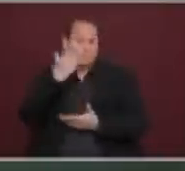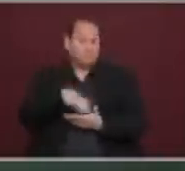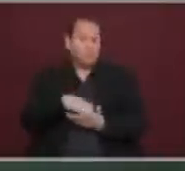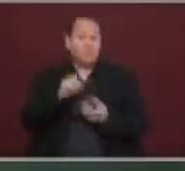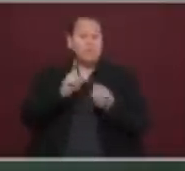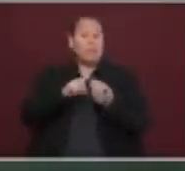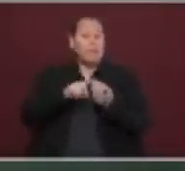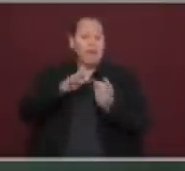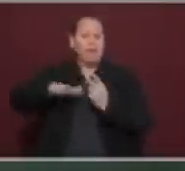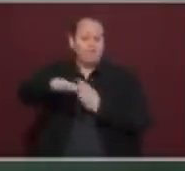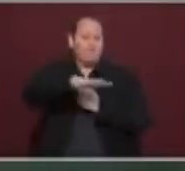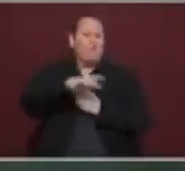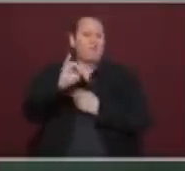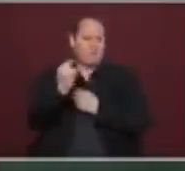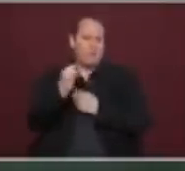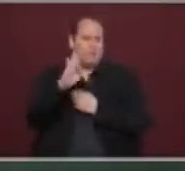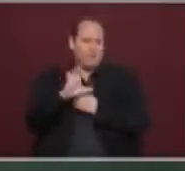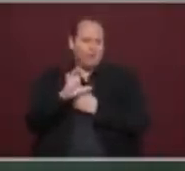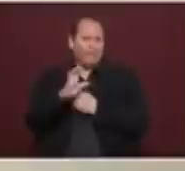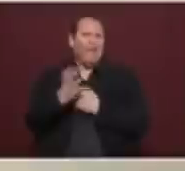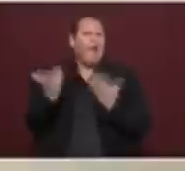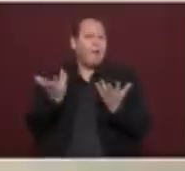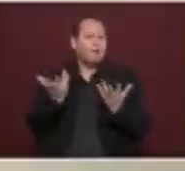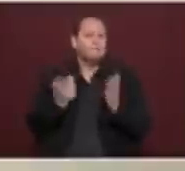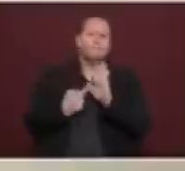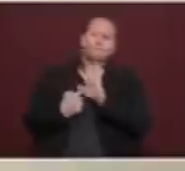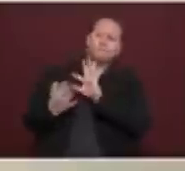en tijuana en baja california